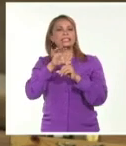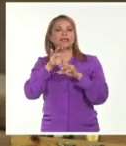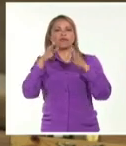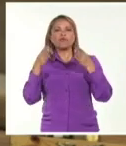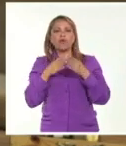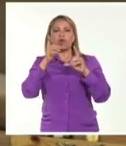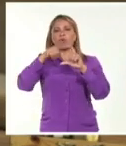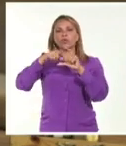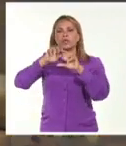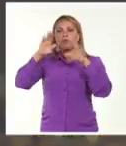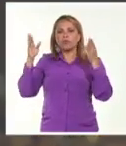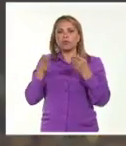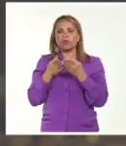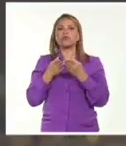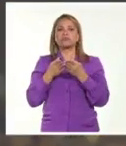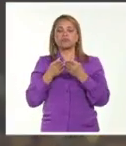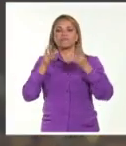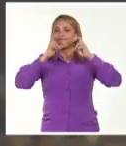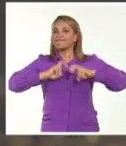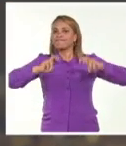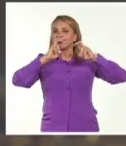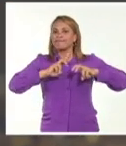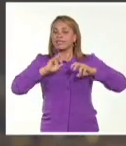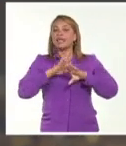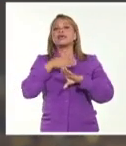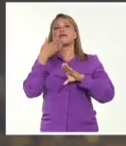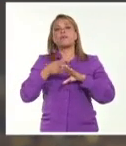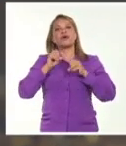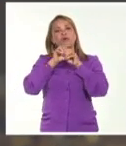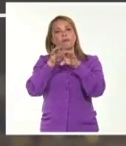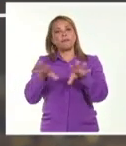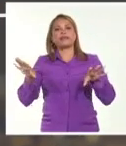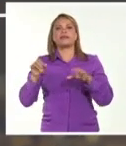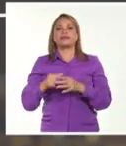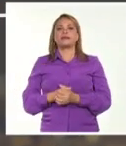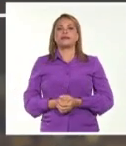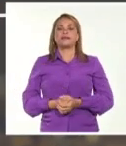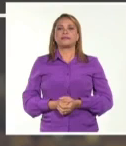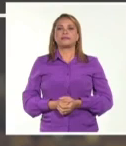en diversos escenarios y entonces compartirlos desde el conocimiento.